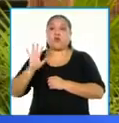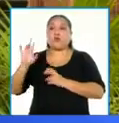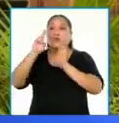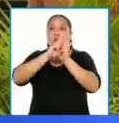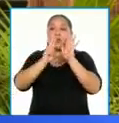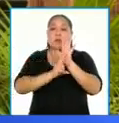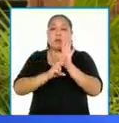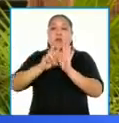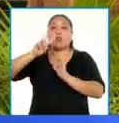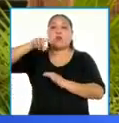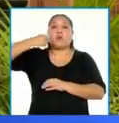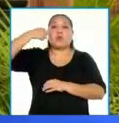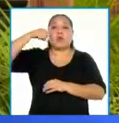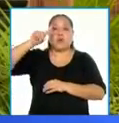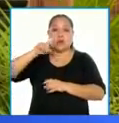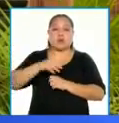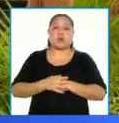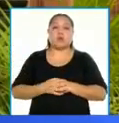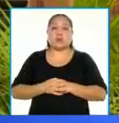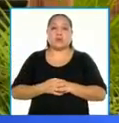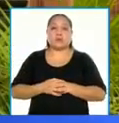del 2011,